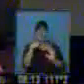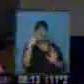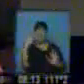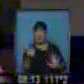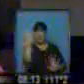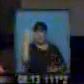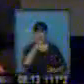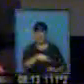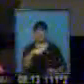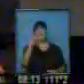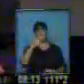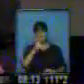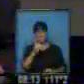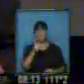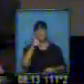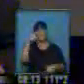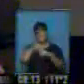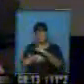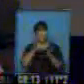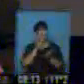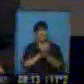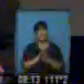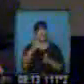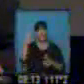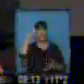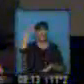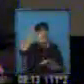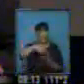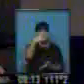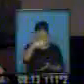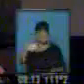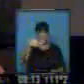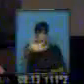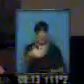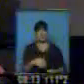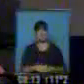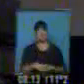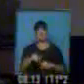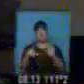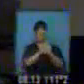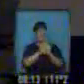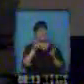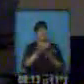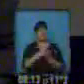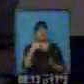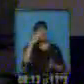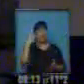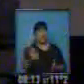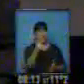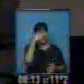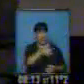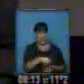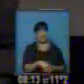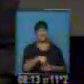Silvia, vamos a ampliar el tema de la discusión que va a dar el Congreso en las próximas semanas, en los próximos días, la ley de adopción. Hablamos este tema con la diputada